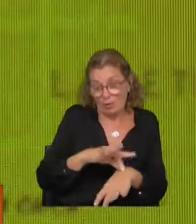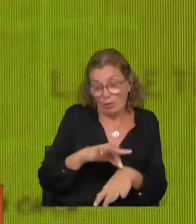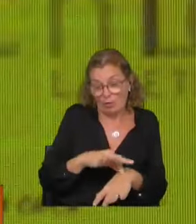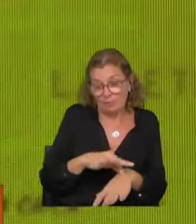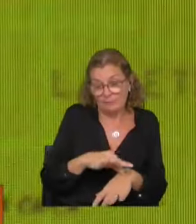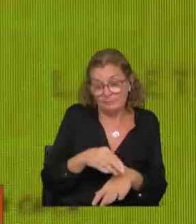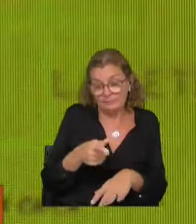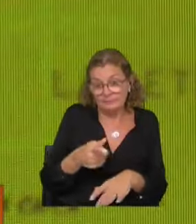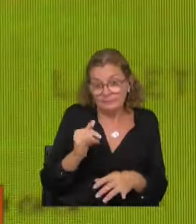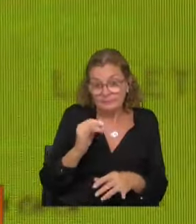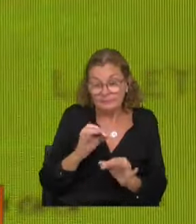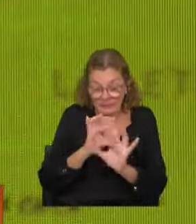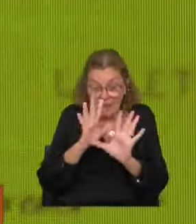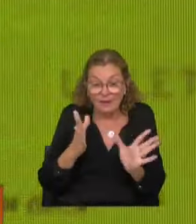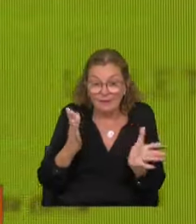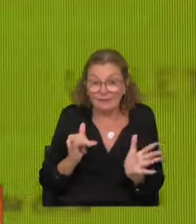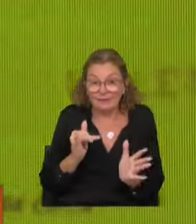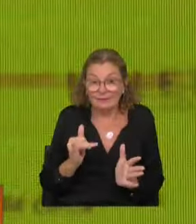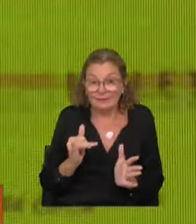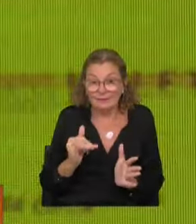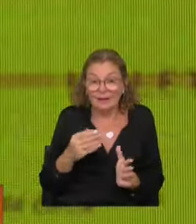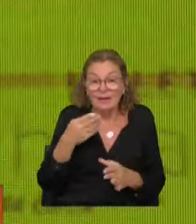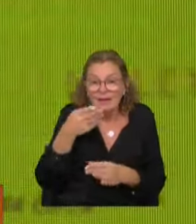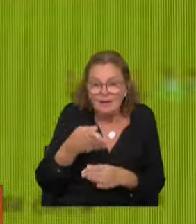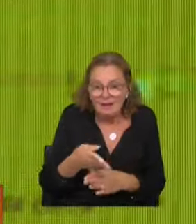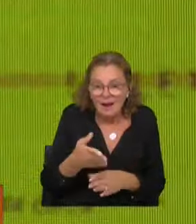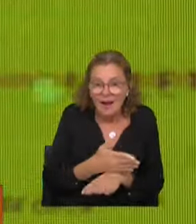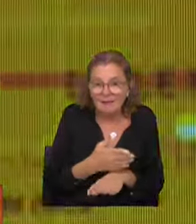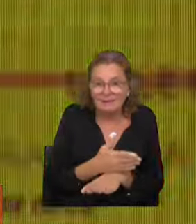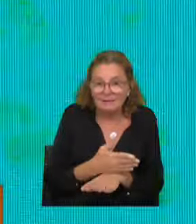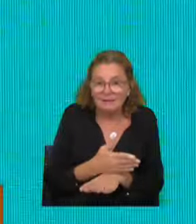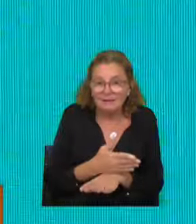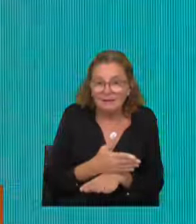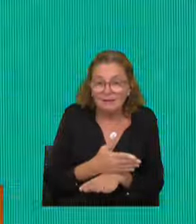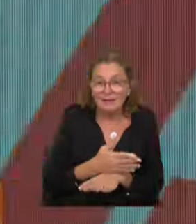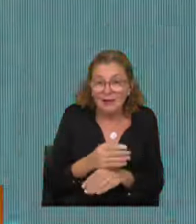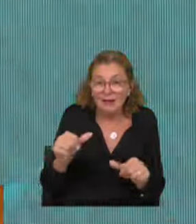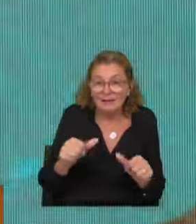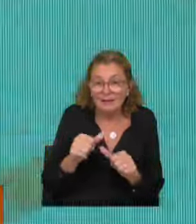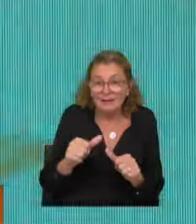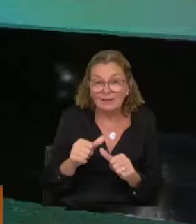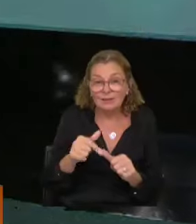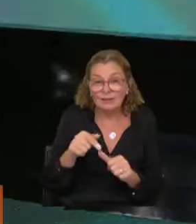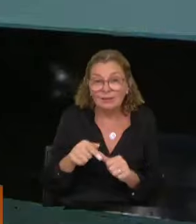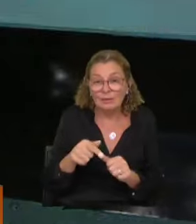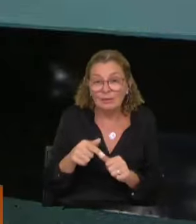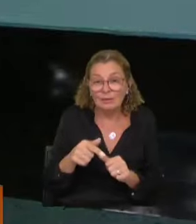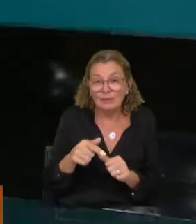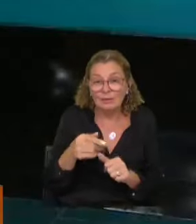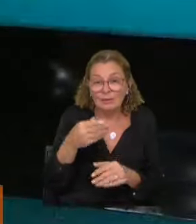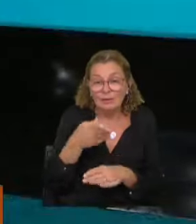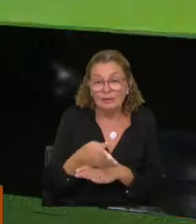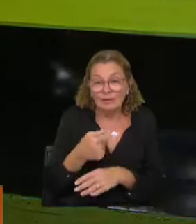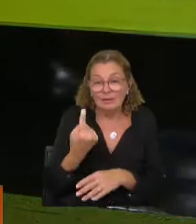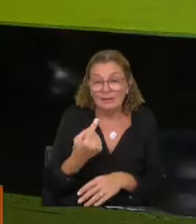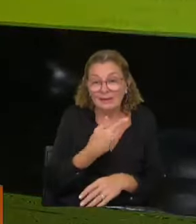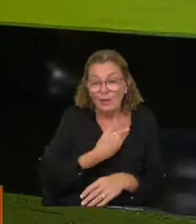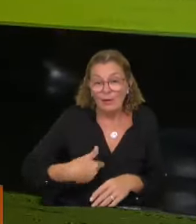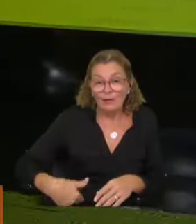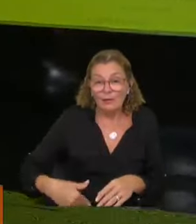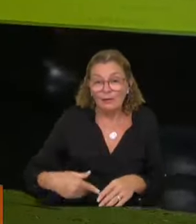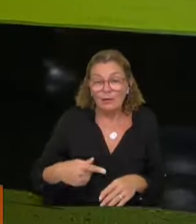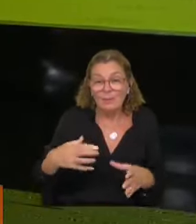es que claro por supuesto un abordaje oportuno es lo que deberíamos estar haciendo Y lamentablemente es lo que no fue la decisión de este gobierno